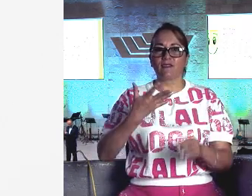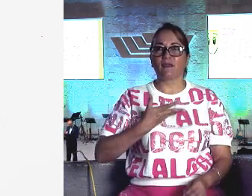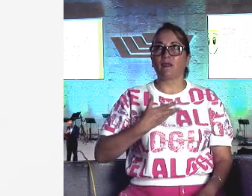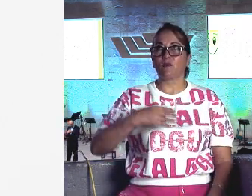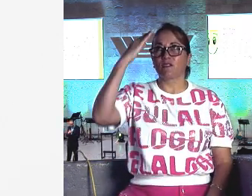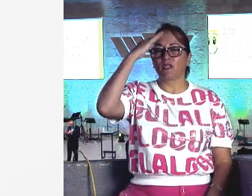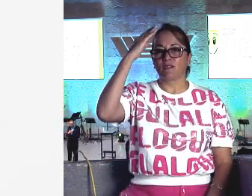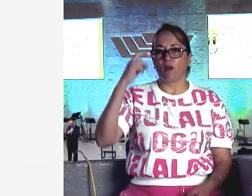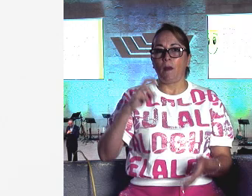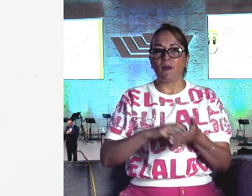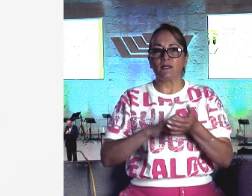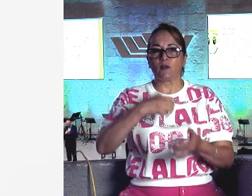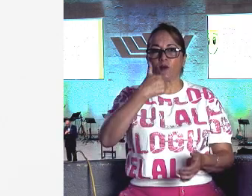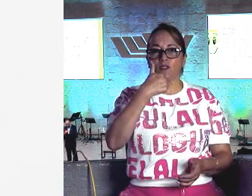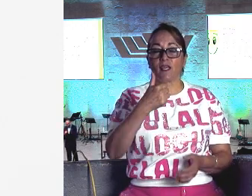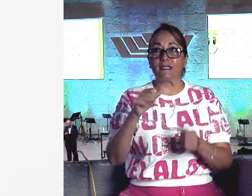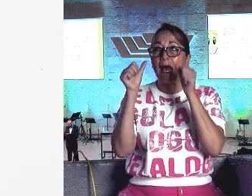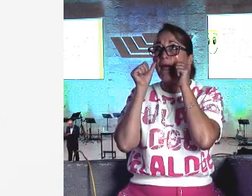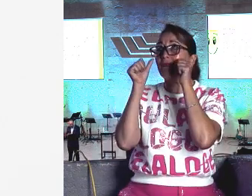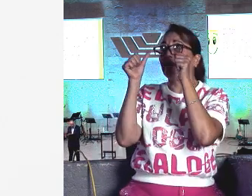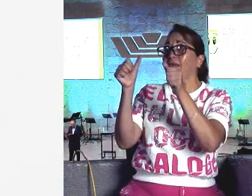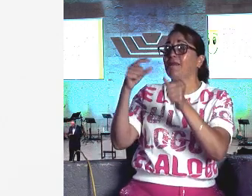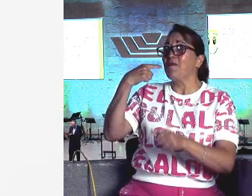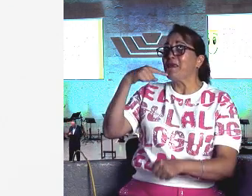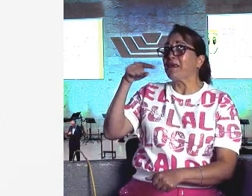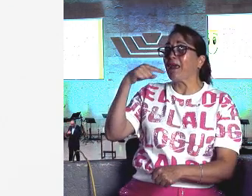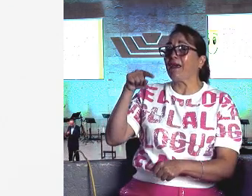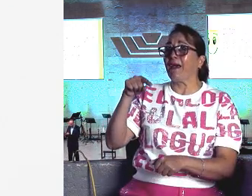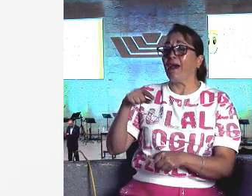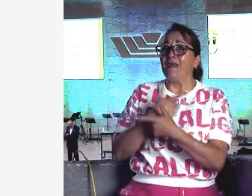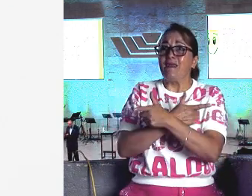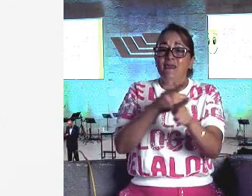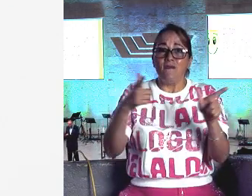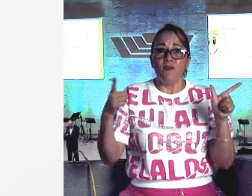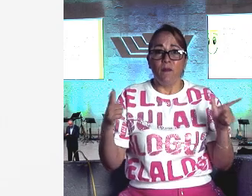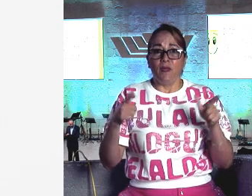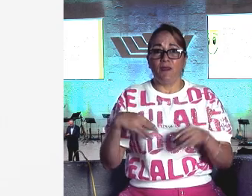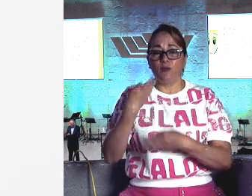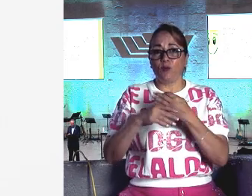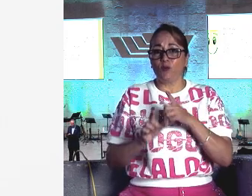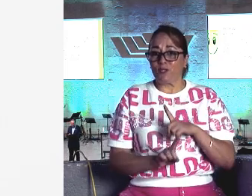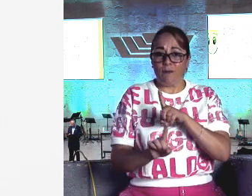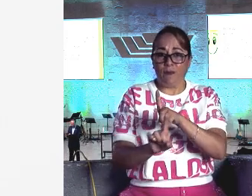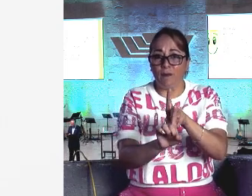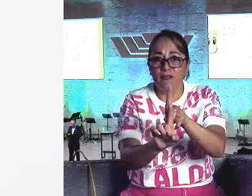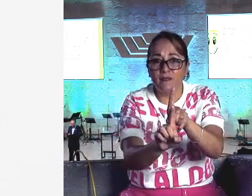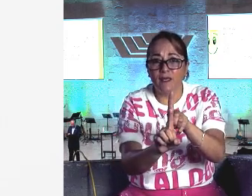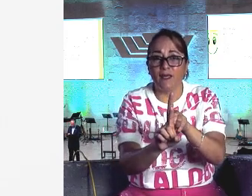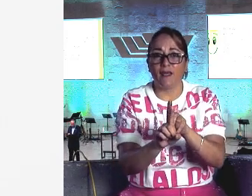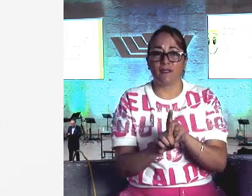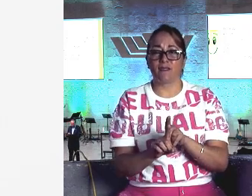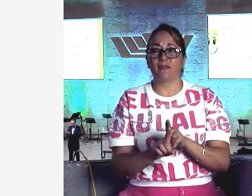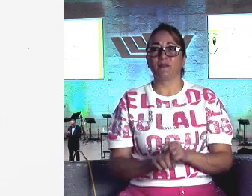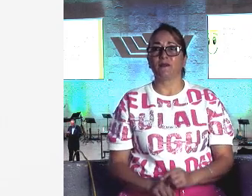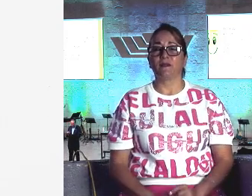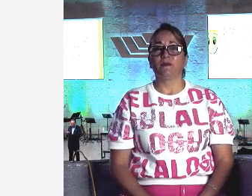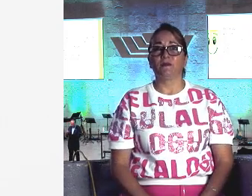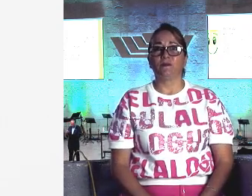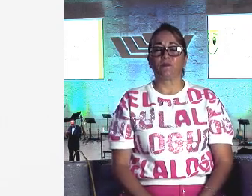6. Atiende mi queja porque estoy desesperado. Líbrame de los que me persiguen, pues en fuerzas me